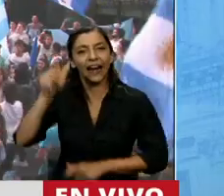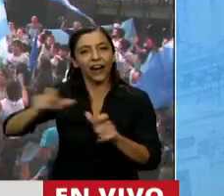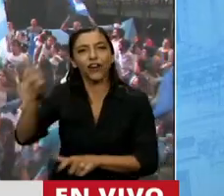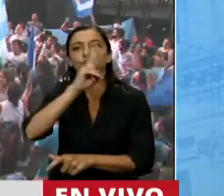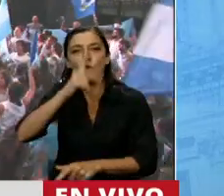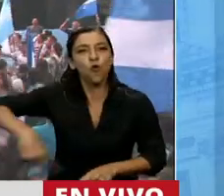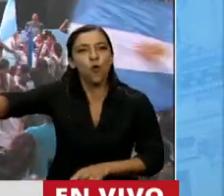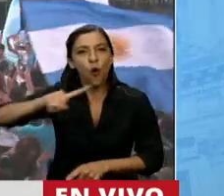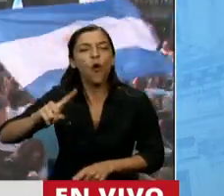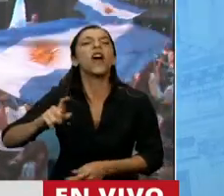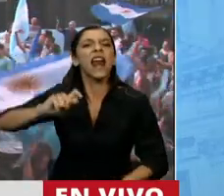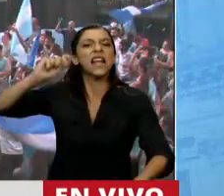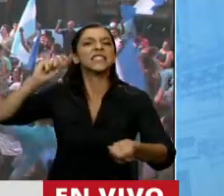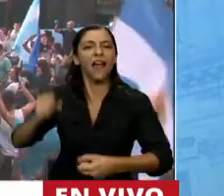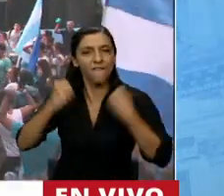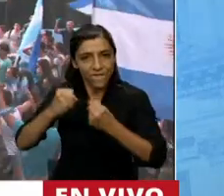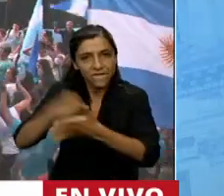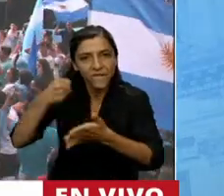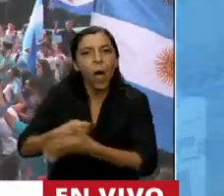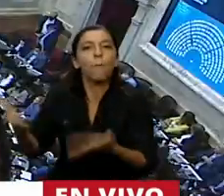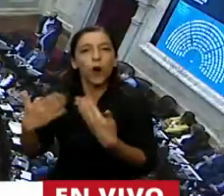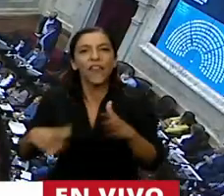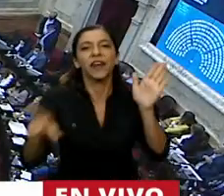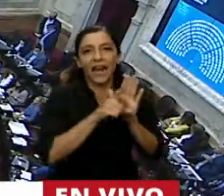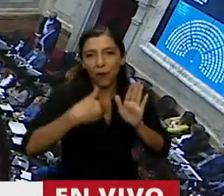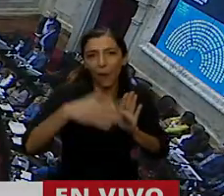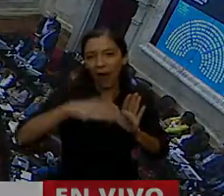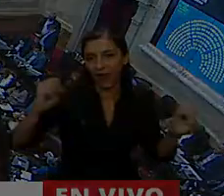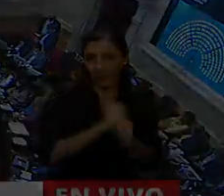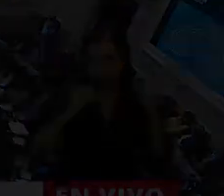que será ley. Gracias. Gracias, diputada María Rosa Martínez.